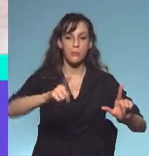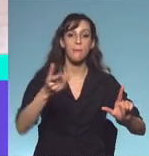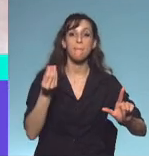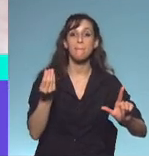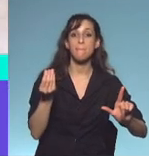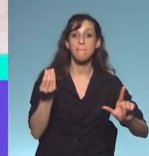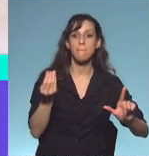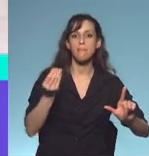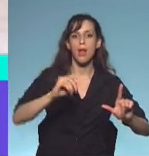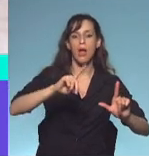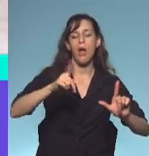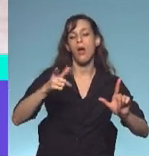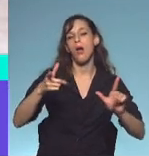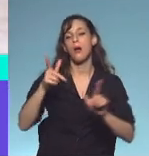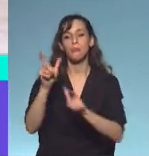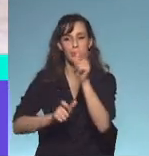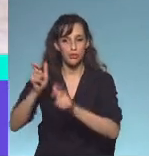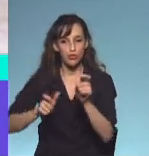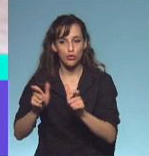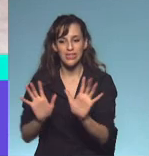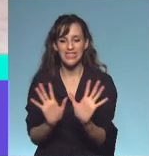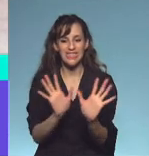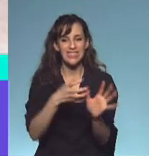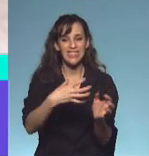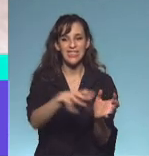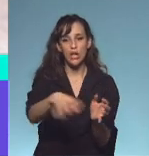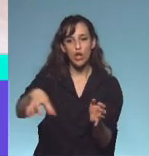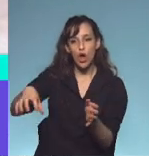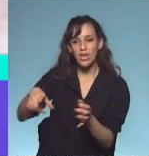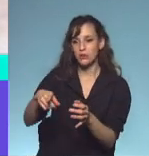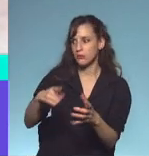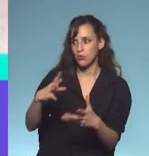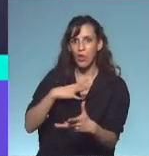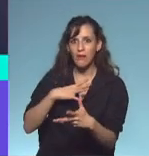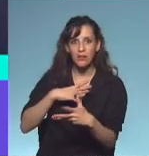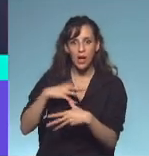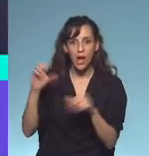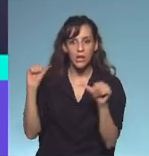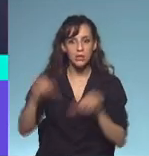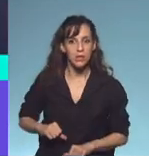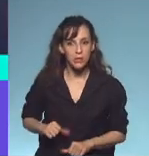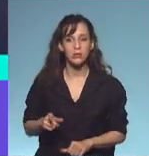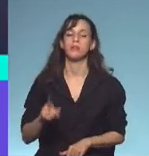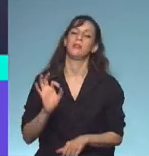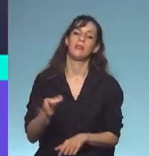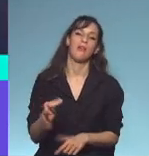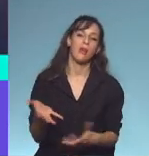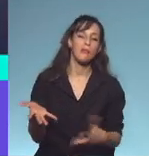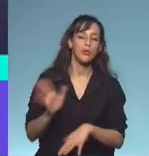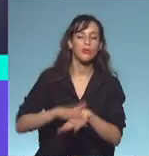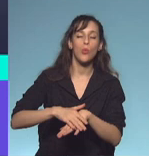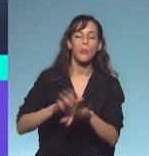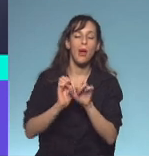caída y apuntalando a aquellos sectores que todavía están muy mal, porque sabemos que estas restricciones que genera la